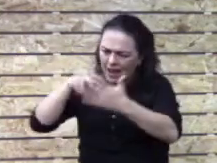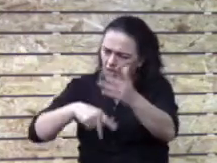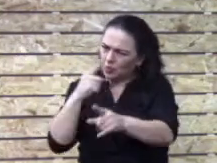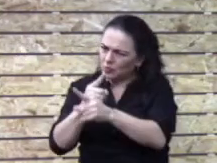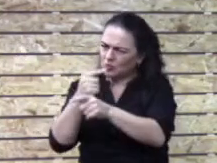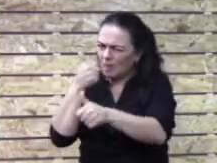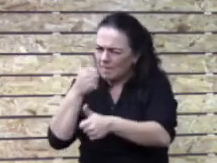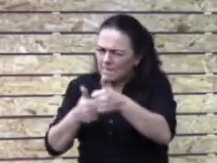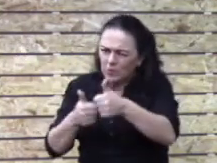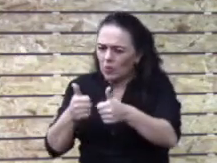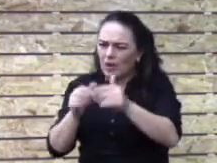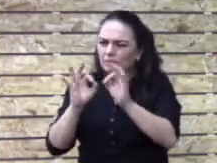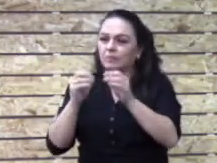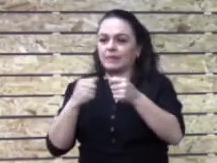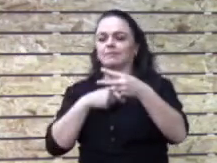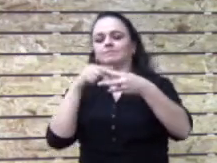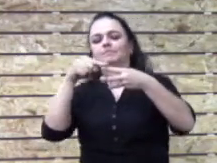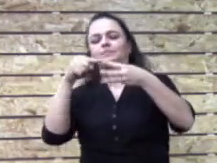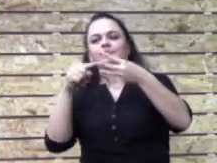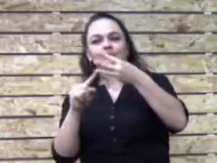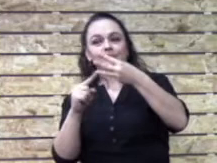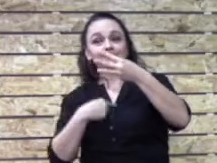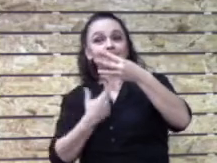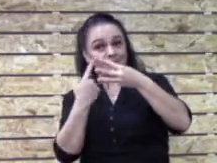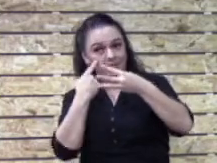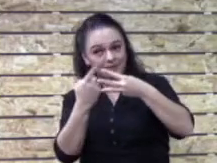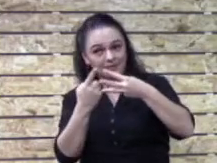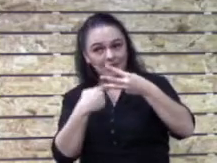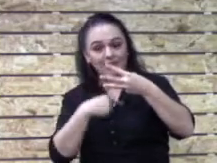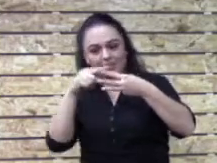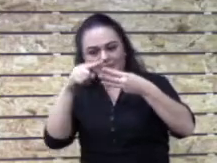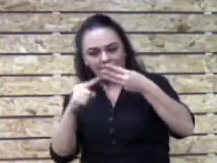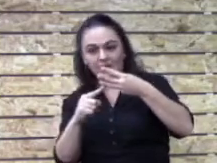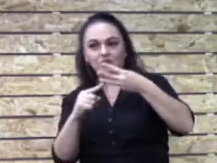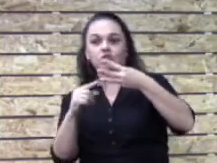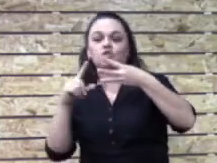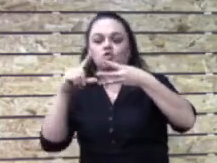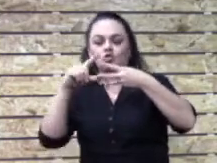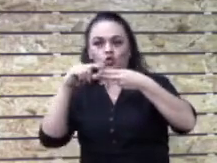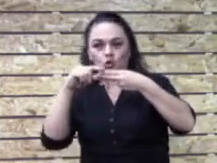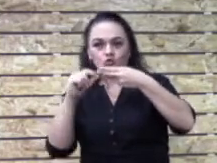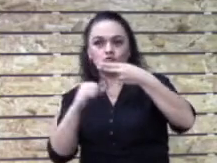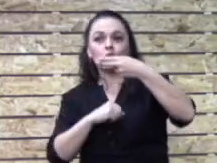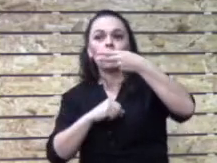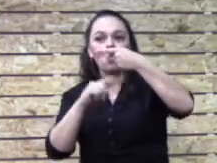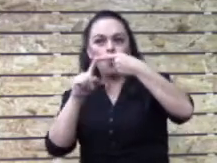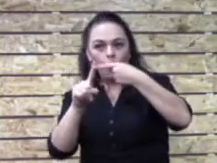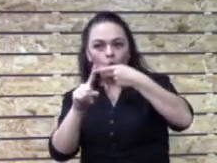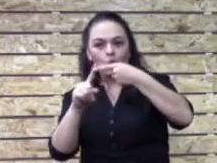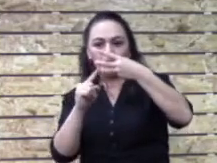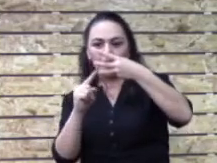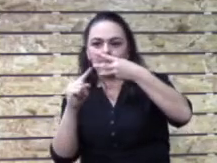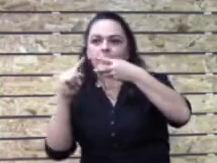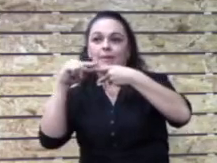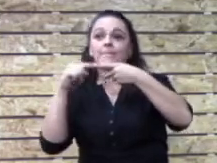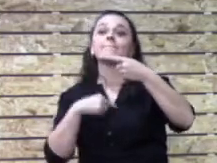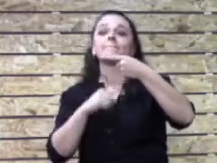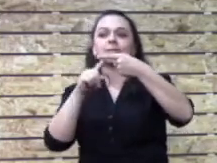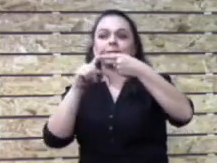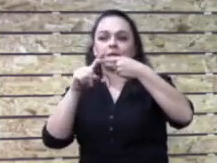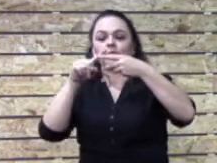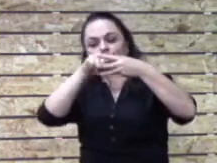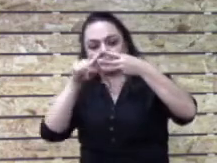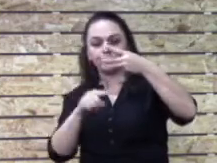como si estuviéramos preparándonos para la emisión de un programa como estos. 3, 2, 1, vamos. Primero,